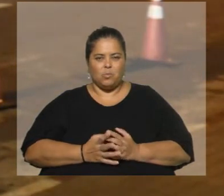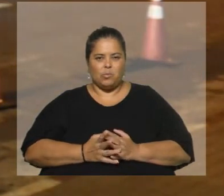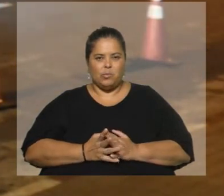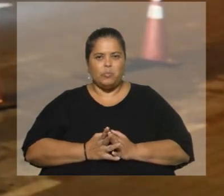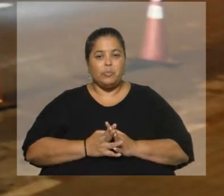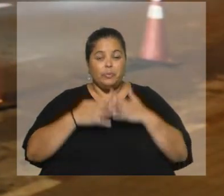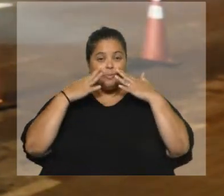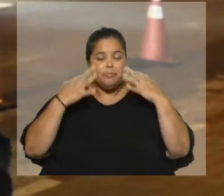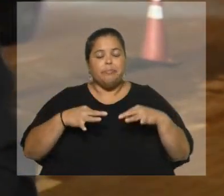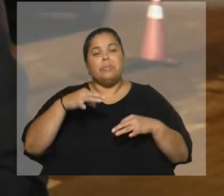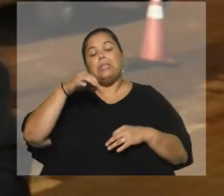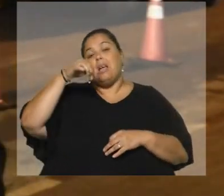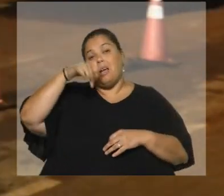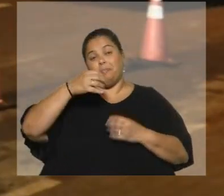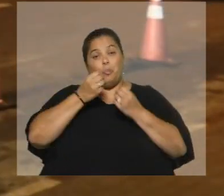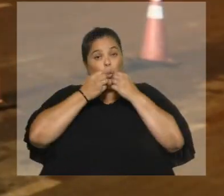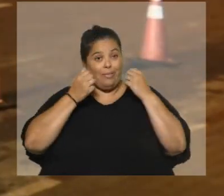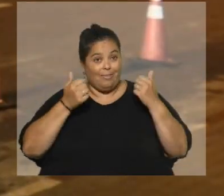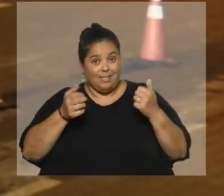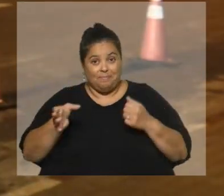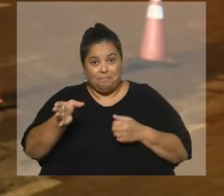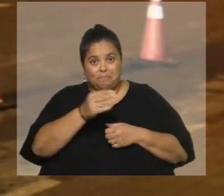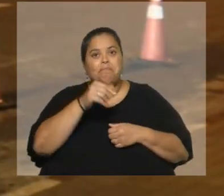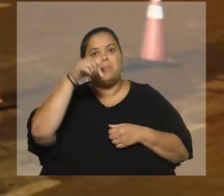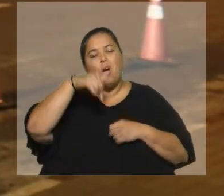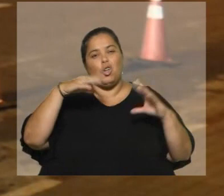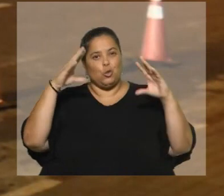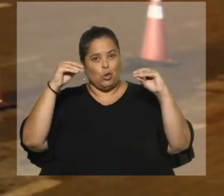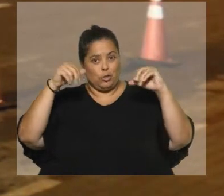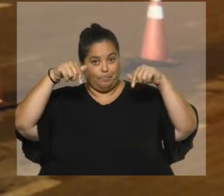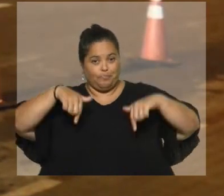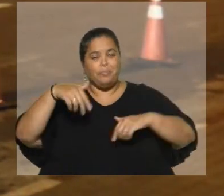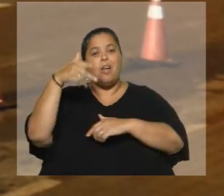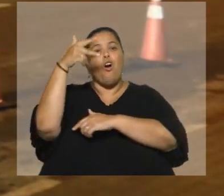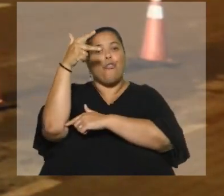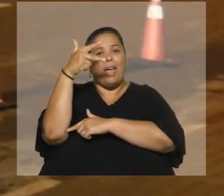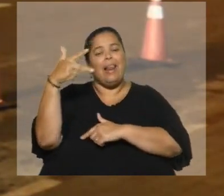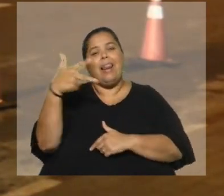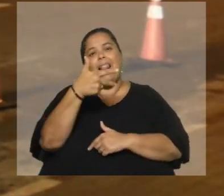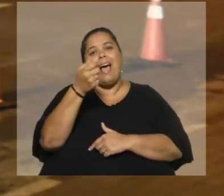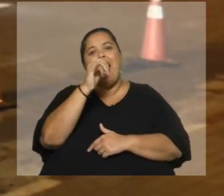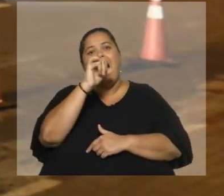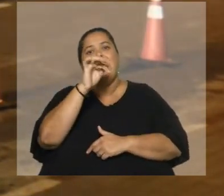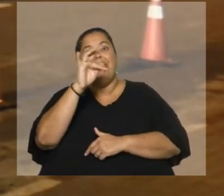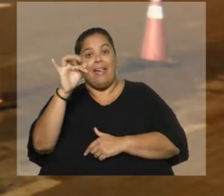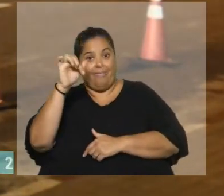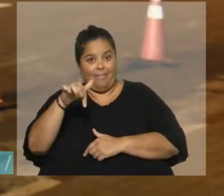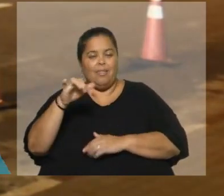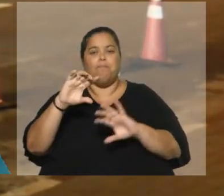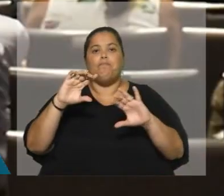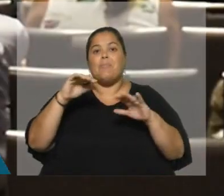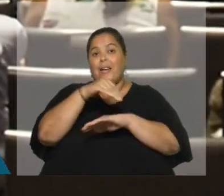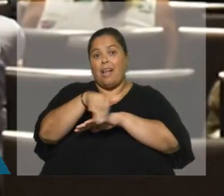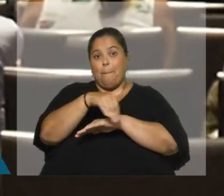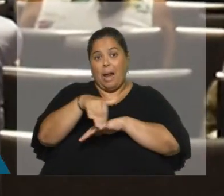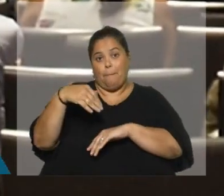Sí, exactamente. ¿Qué tal? ¿Cómo les va? Esta noche aquí en el Hotel Hyatt de la Rambla de Posito se llevó a cabo una